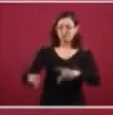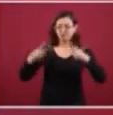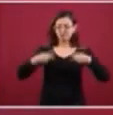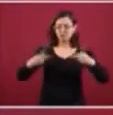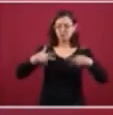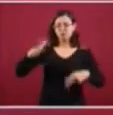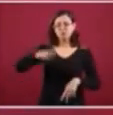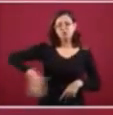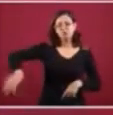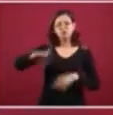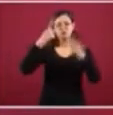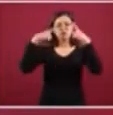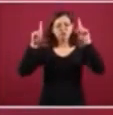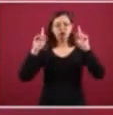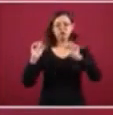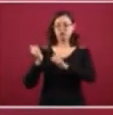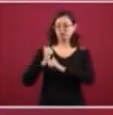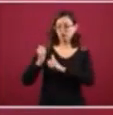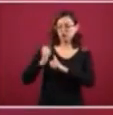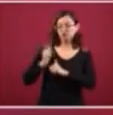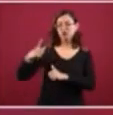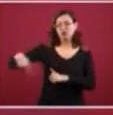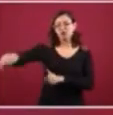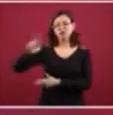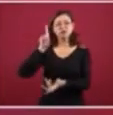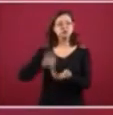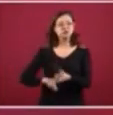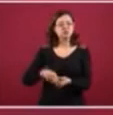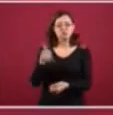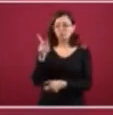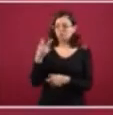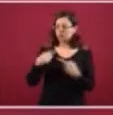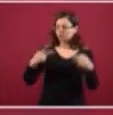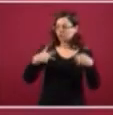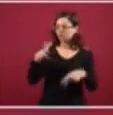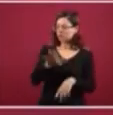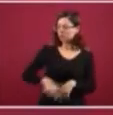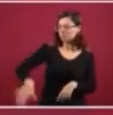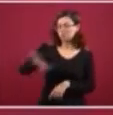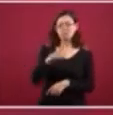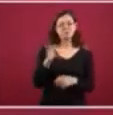Marinos, soldados, son pueblo uniformado. Por eso